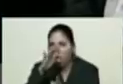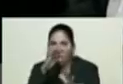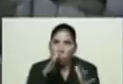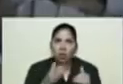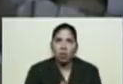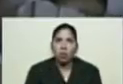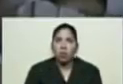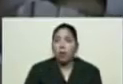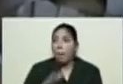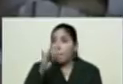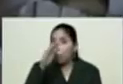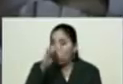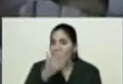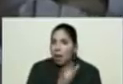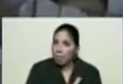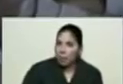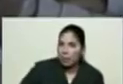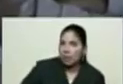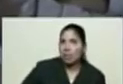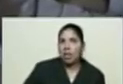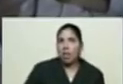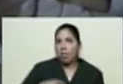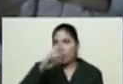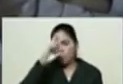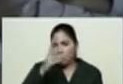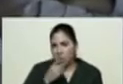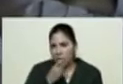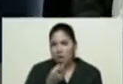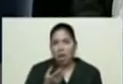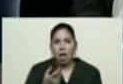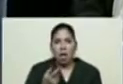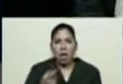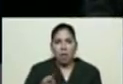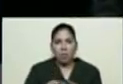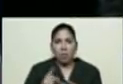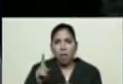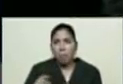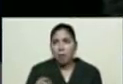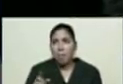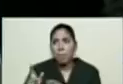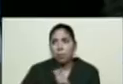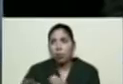dominicano, del presidente Medina. Se burlaron de sus seguidores también.